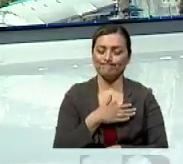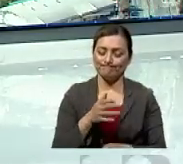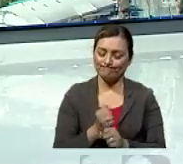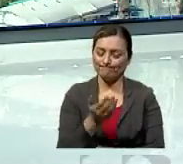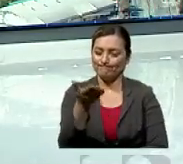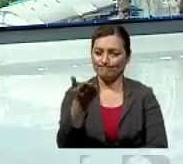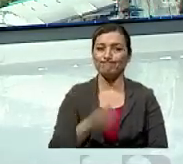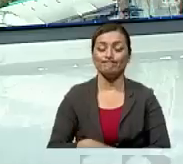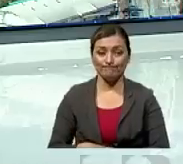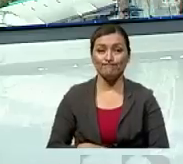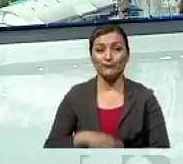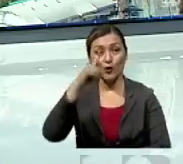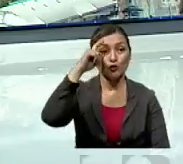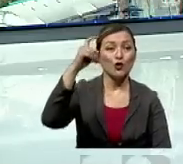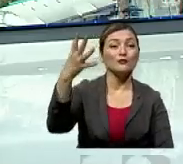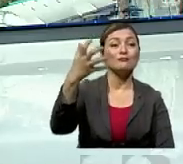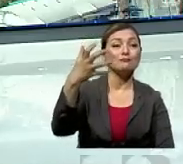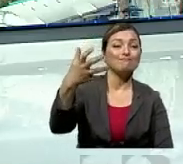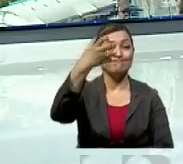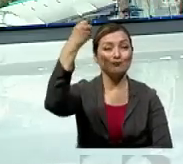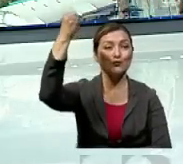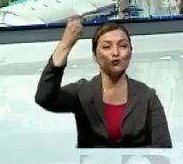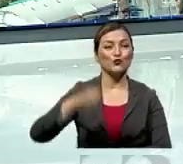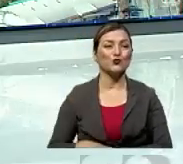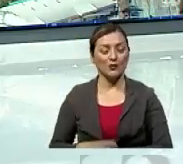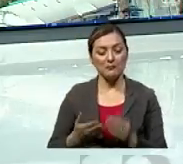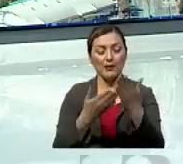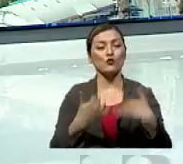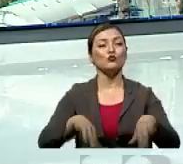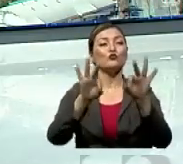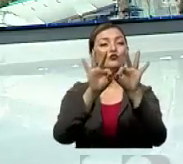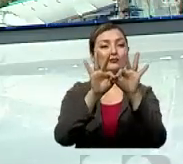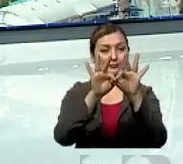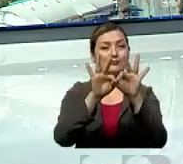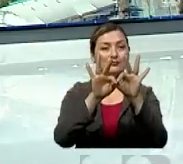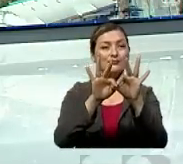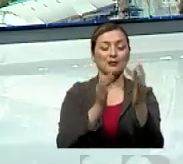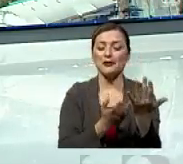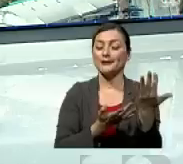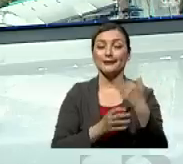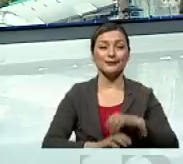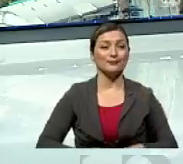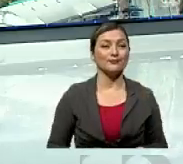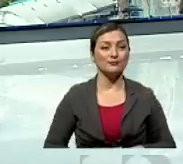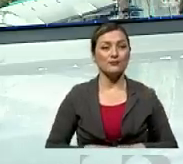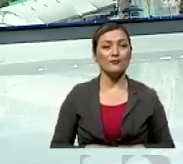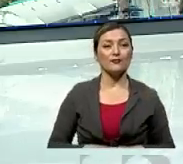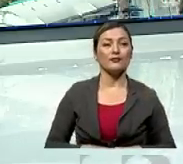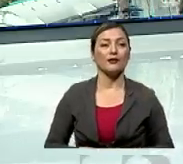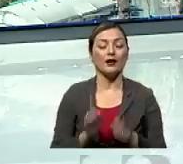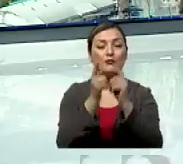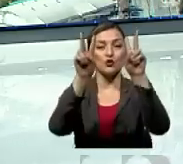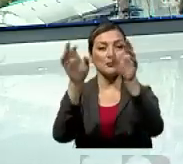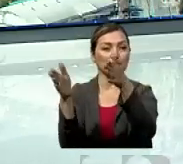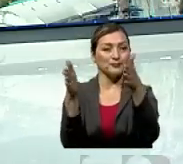hágalo. Ellos tienen muchos sueños por cumplir y por eso realizan este evento que tienen muchísimas expectativas. Vamos a cambiar de tema y